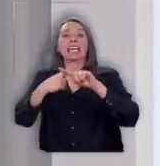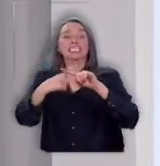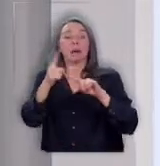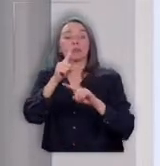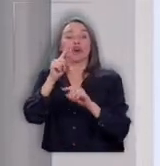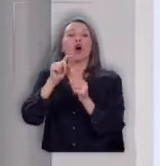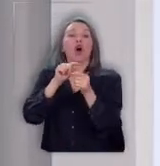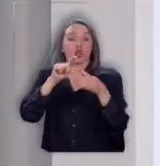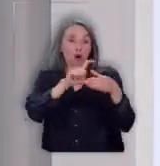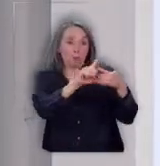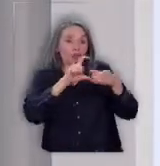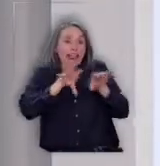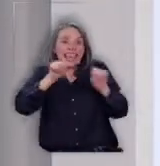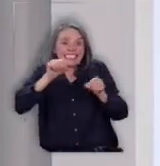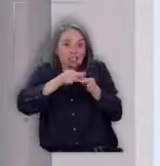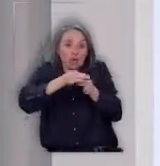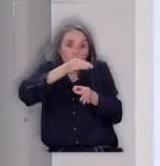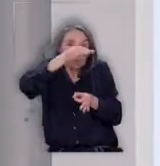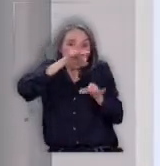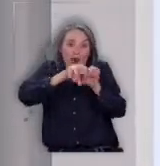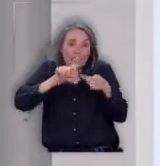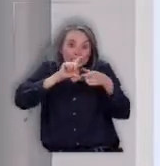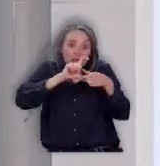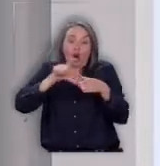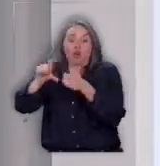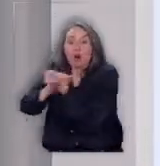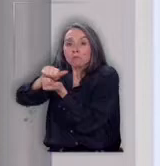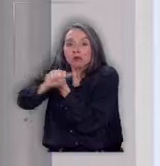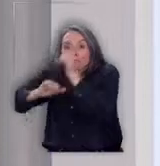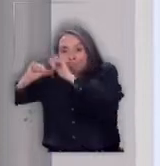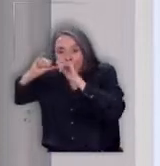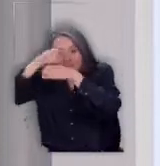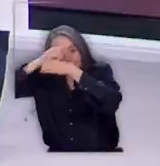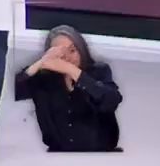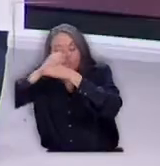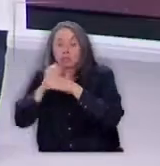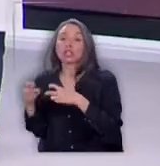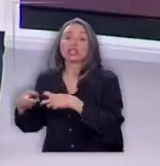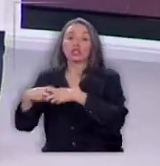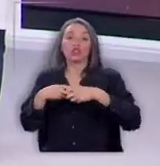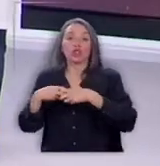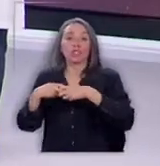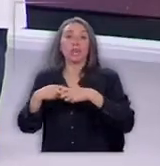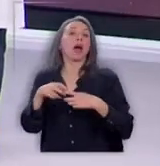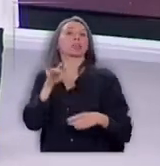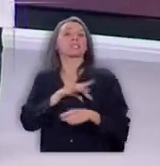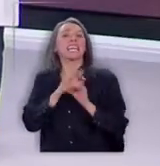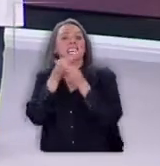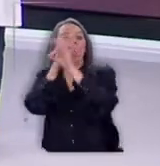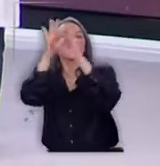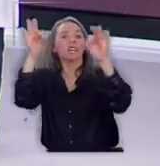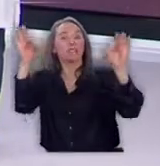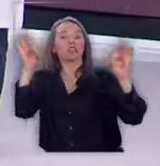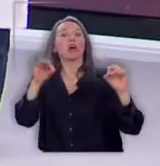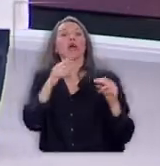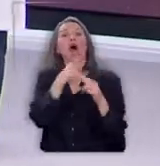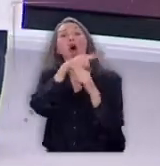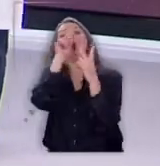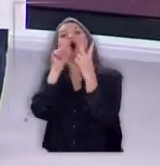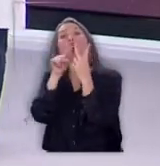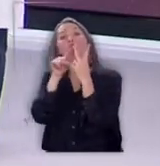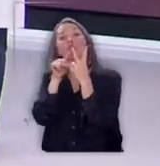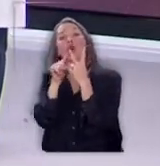procesar exámenes Entonces la sociedad chilena infectología apunta Más bien a otro lugar que es